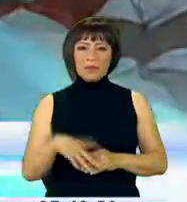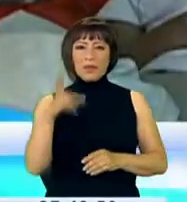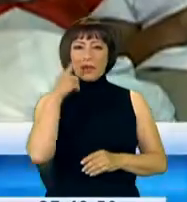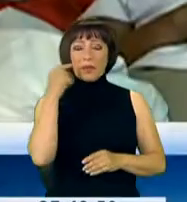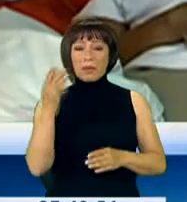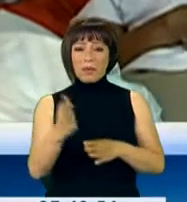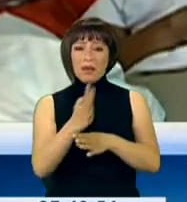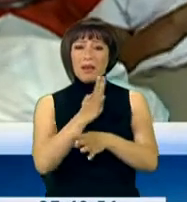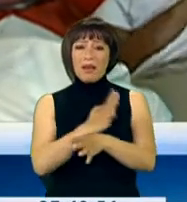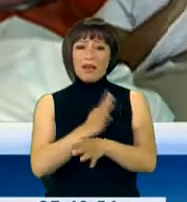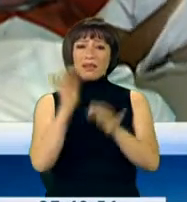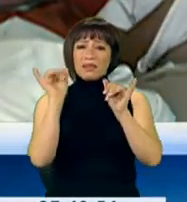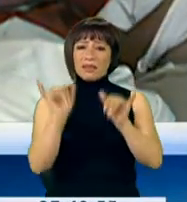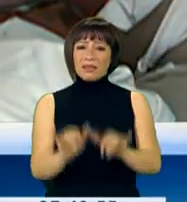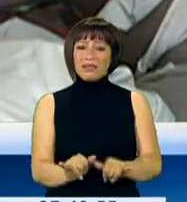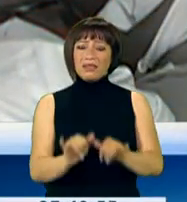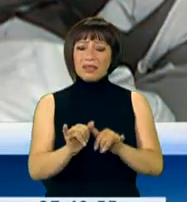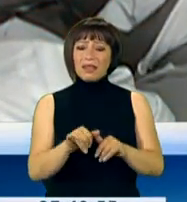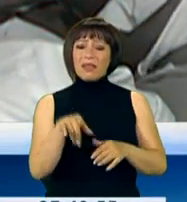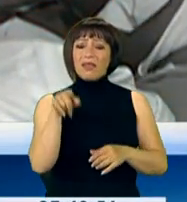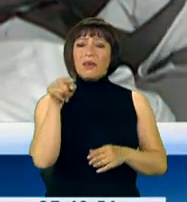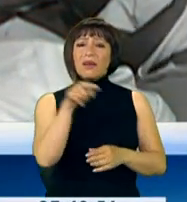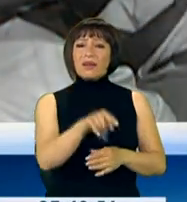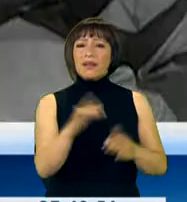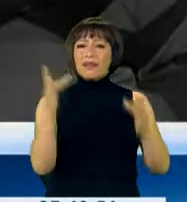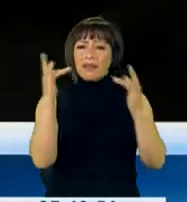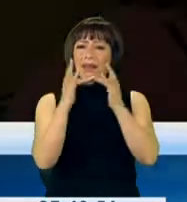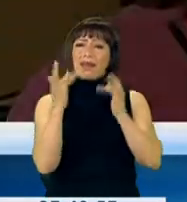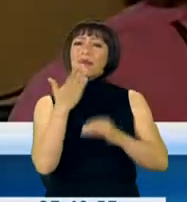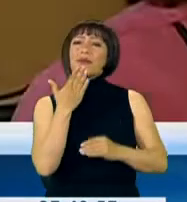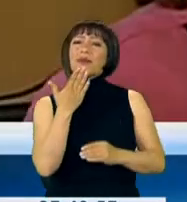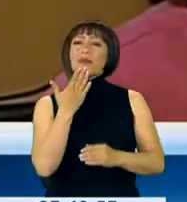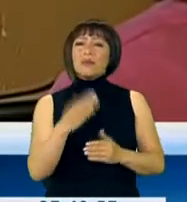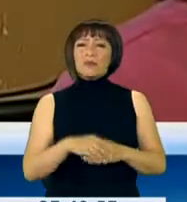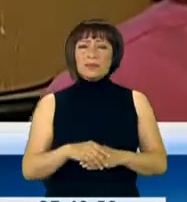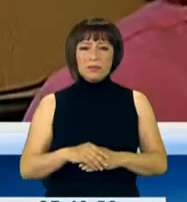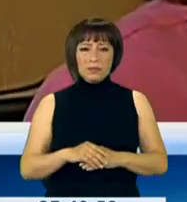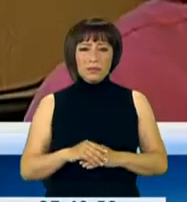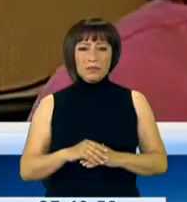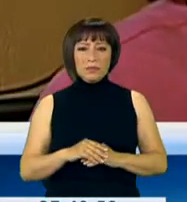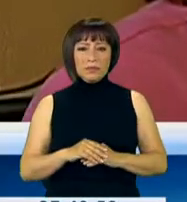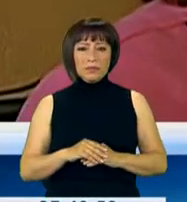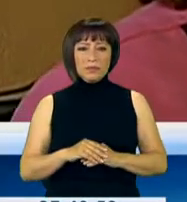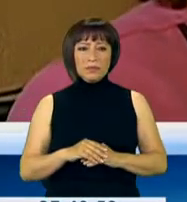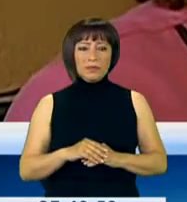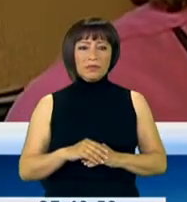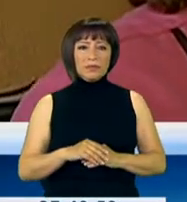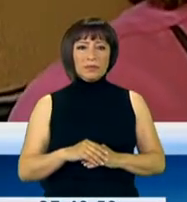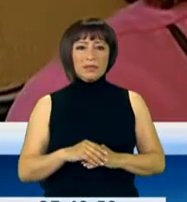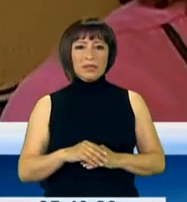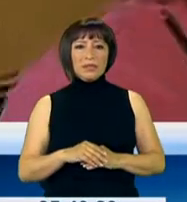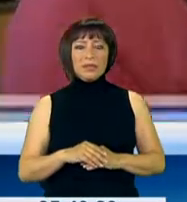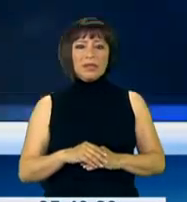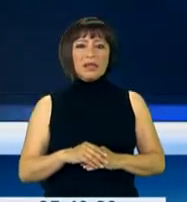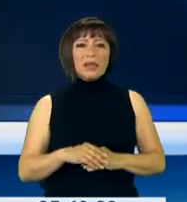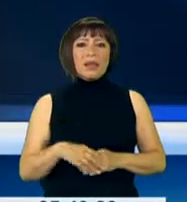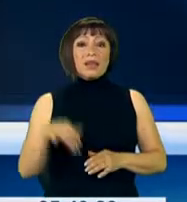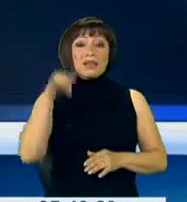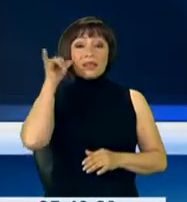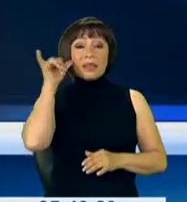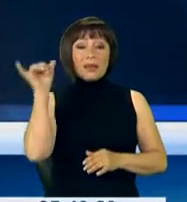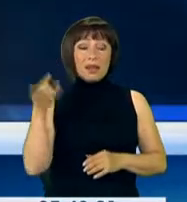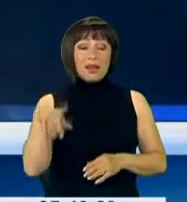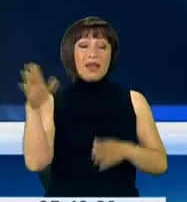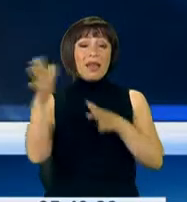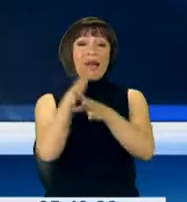postrado en este estado tras un asalto. A él le asaltaron en San Golquí, le dieron con un tubo en la cabeza.